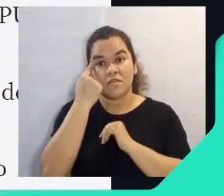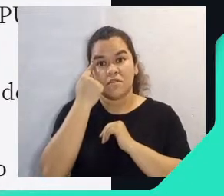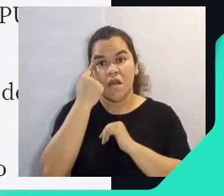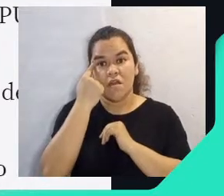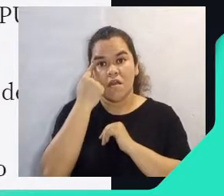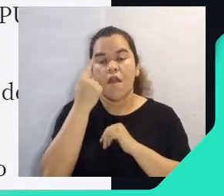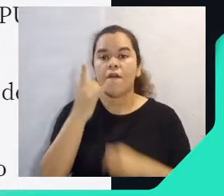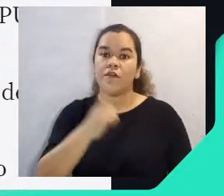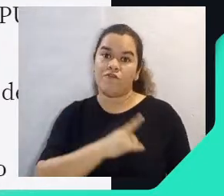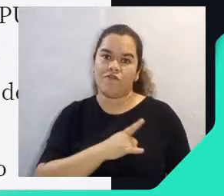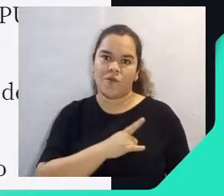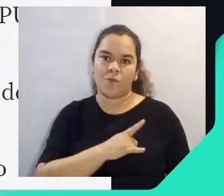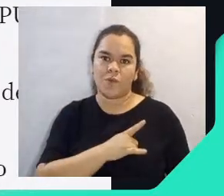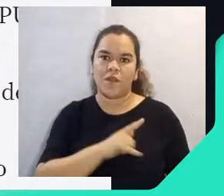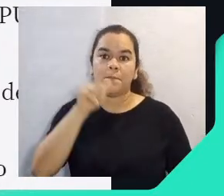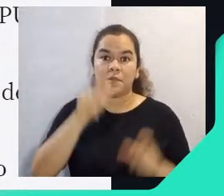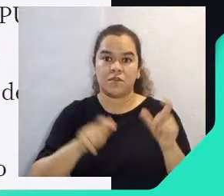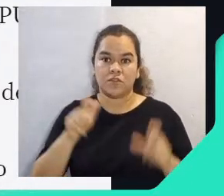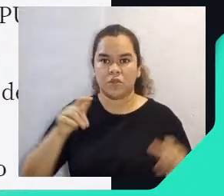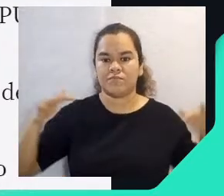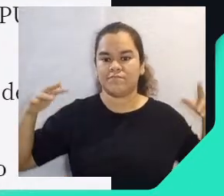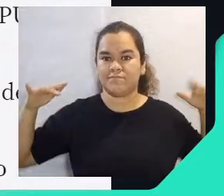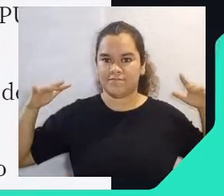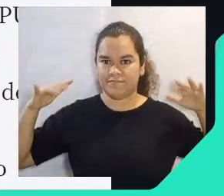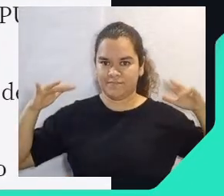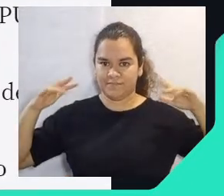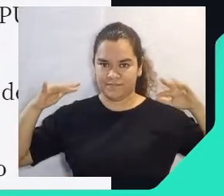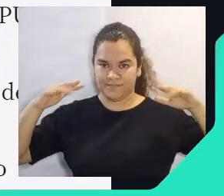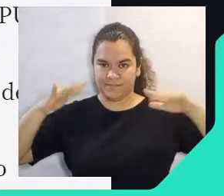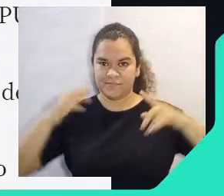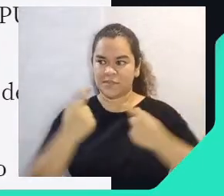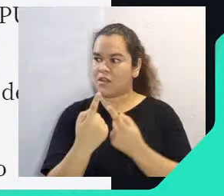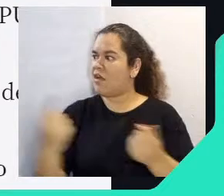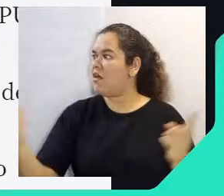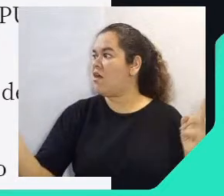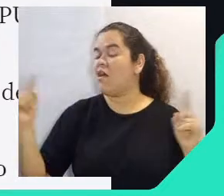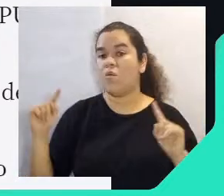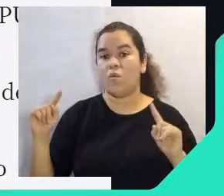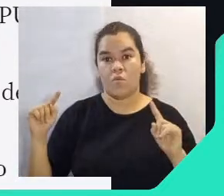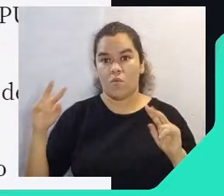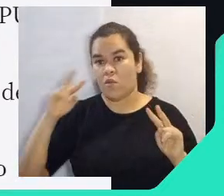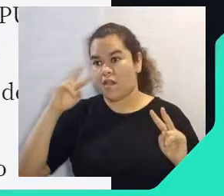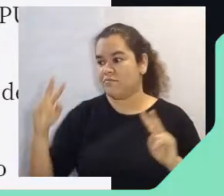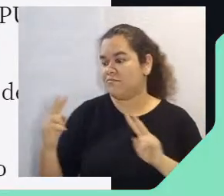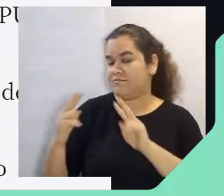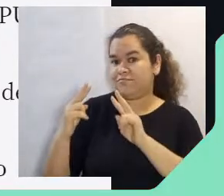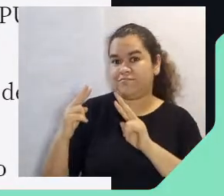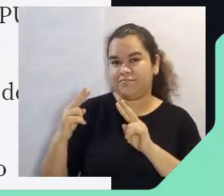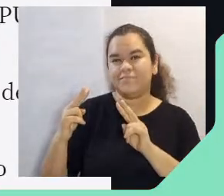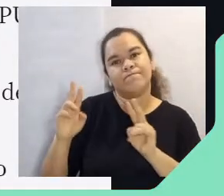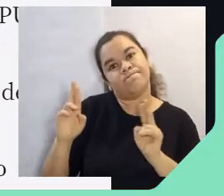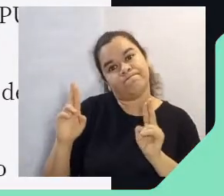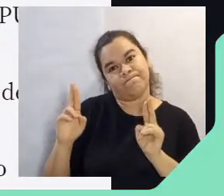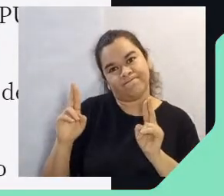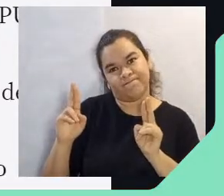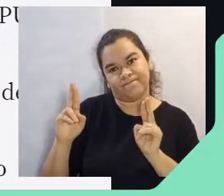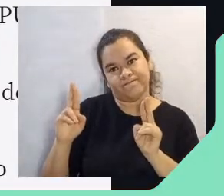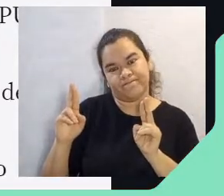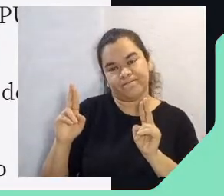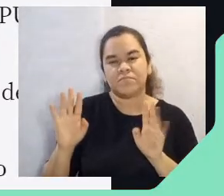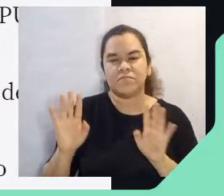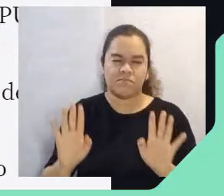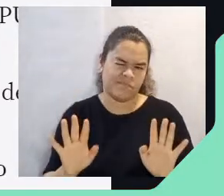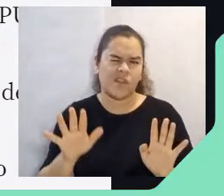vamos a estar compartiendo aula de forma presencial. Eso más o menos vamos a